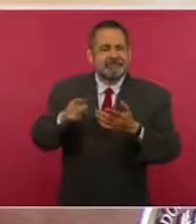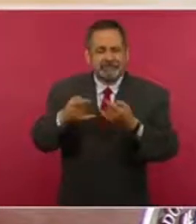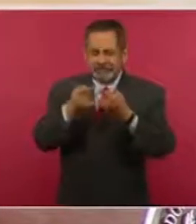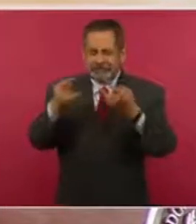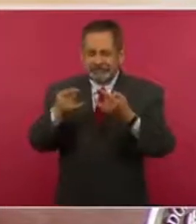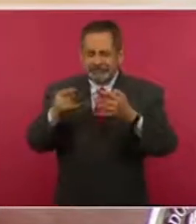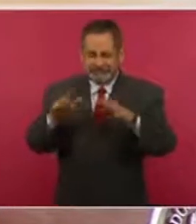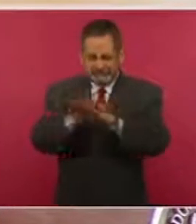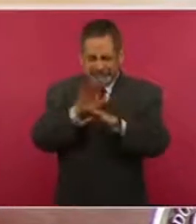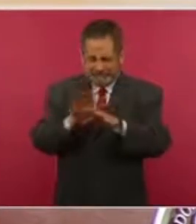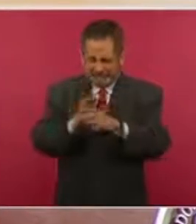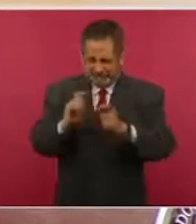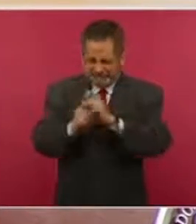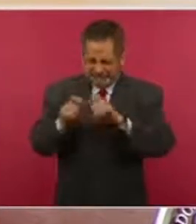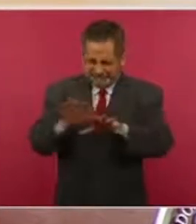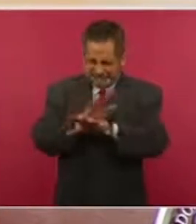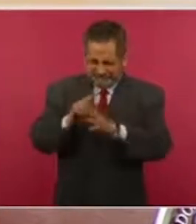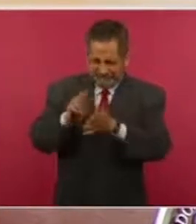Nada más que